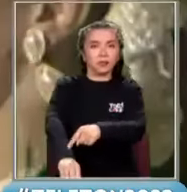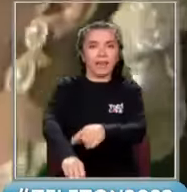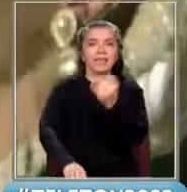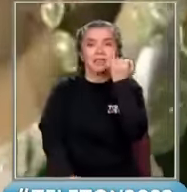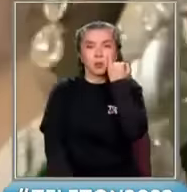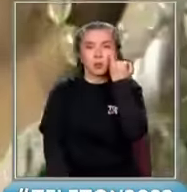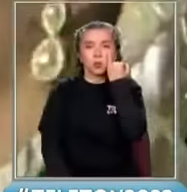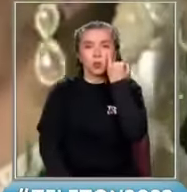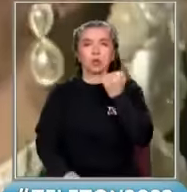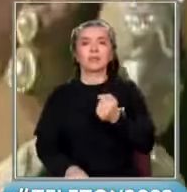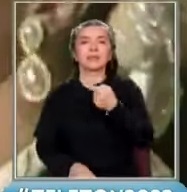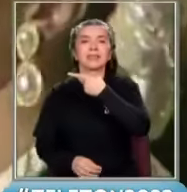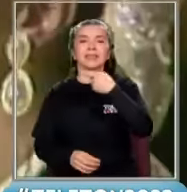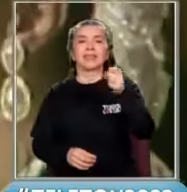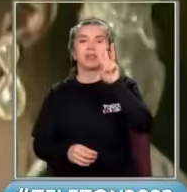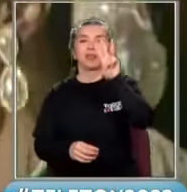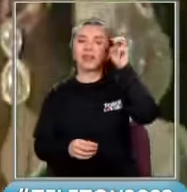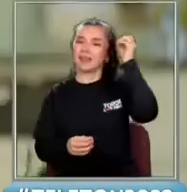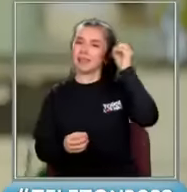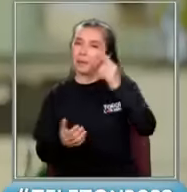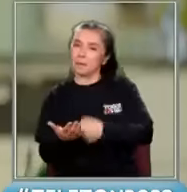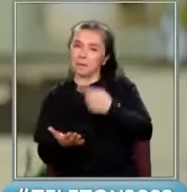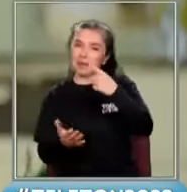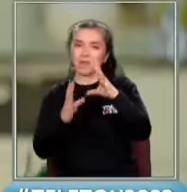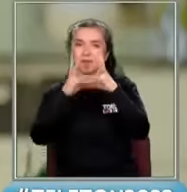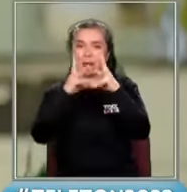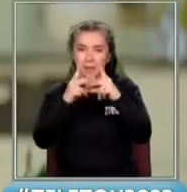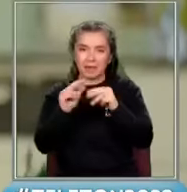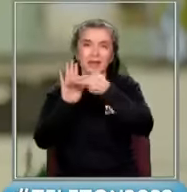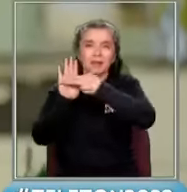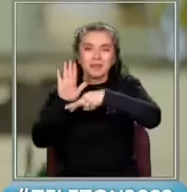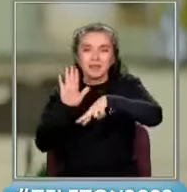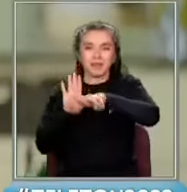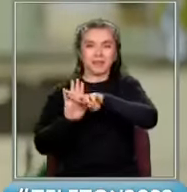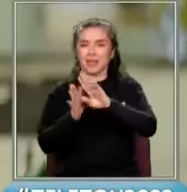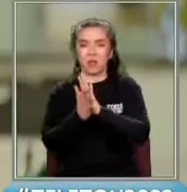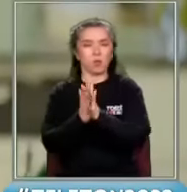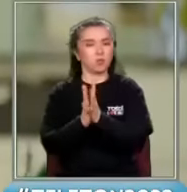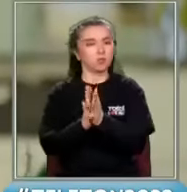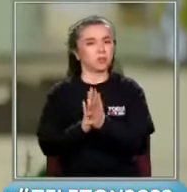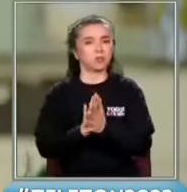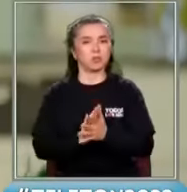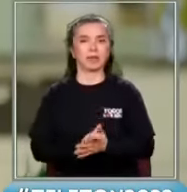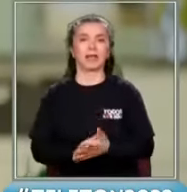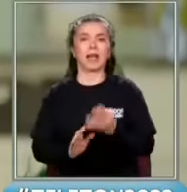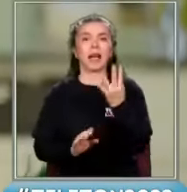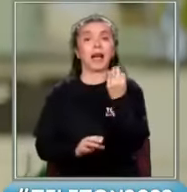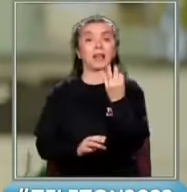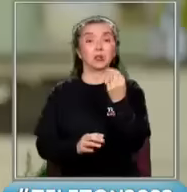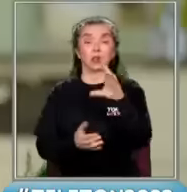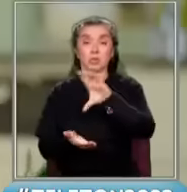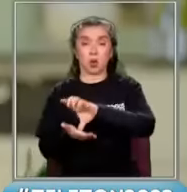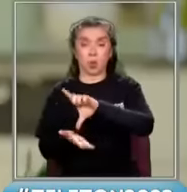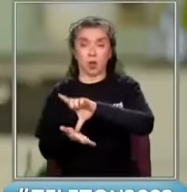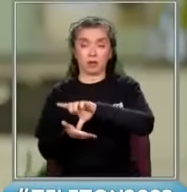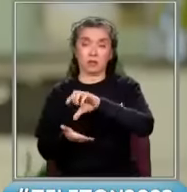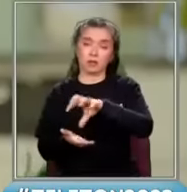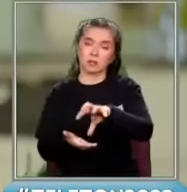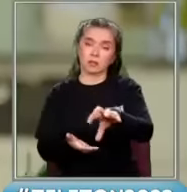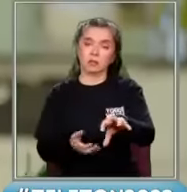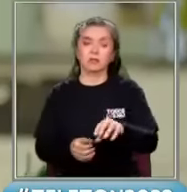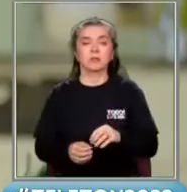las 130.000 familias que se han rehabilitado completamente a través de los 14 centros en Chile, la